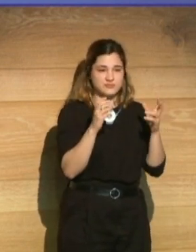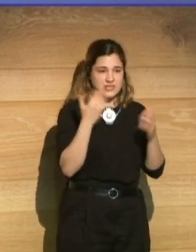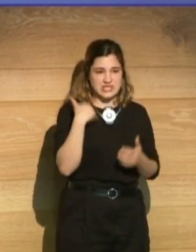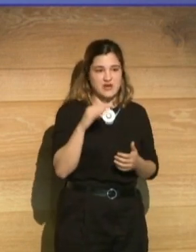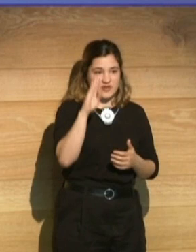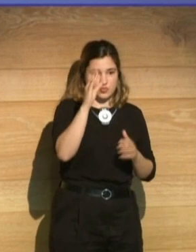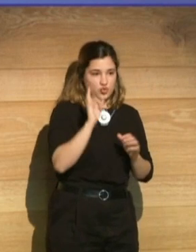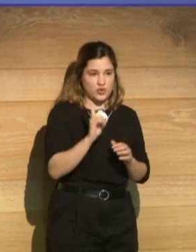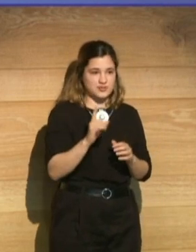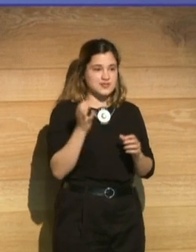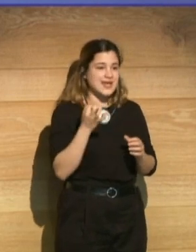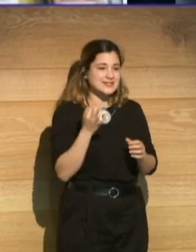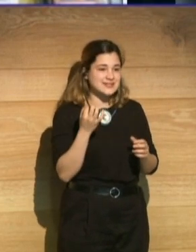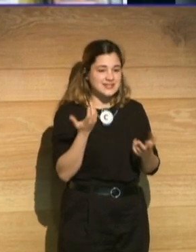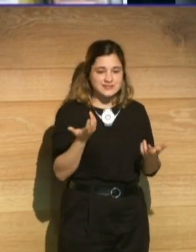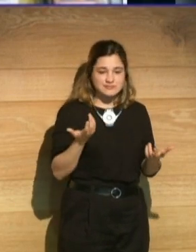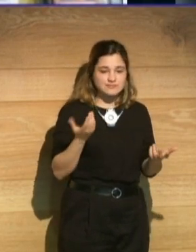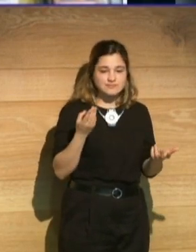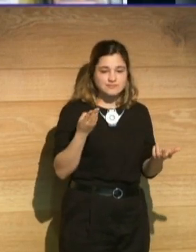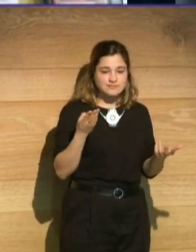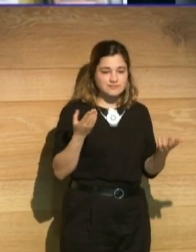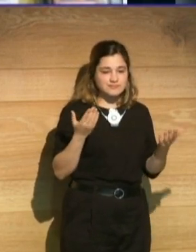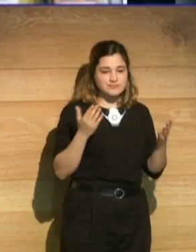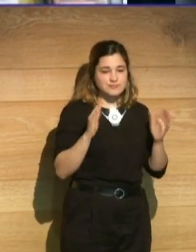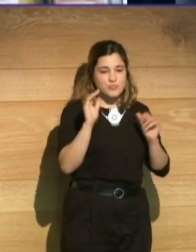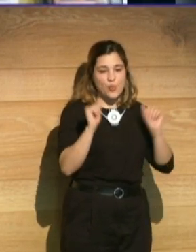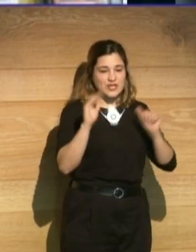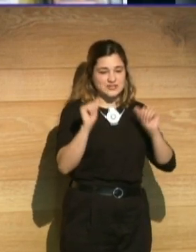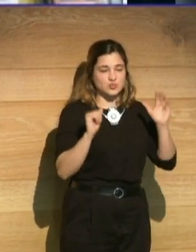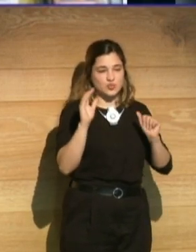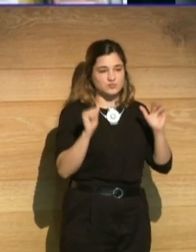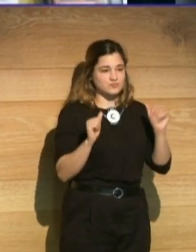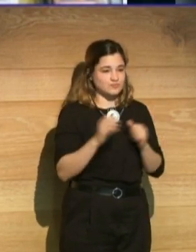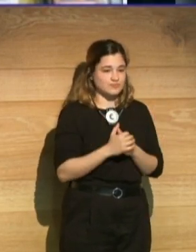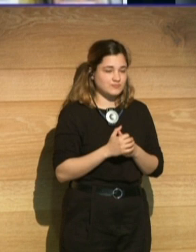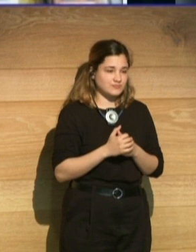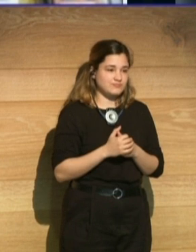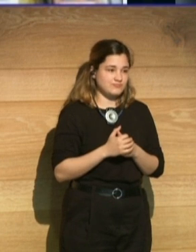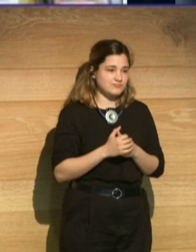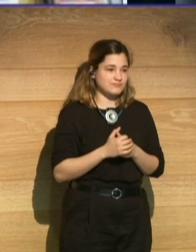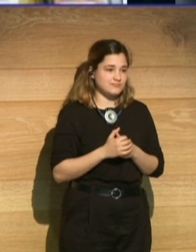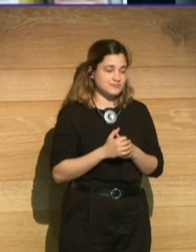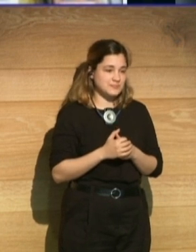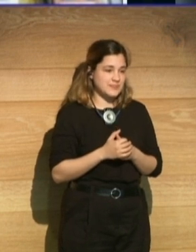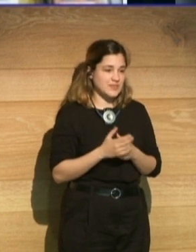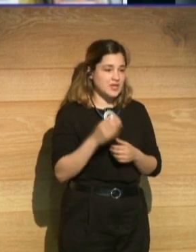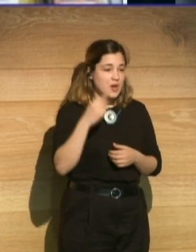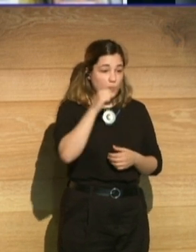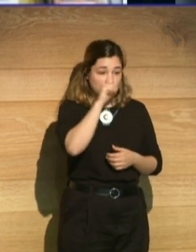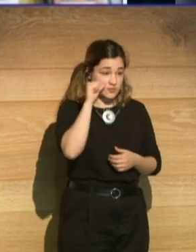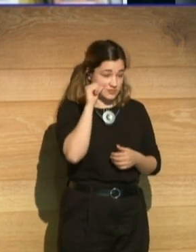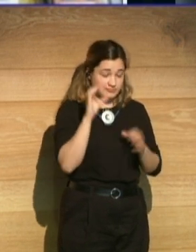fascismo, es el populismo, es el soberanismo. Bueno, Benito Mussolini, y esto es